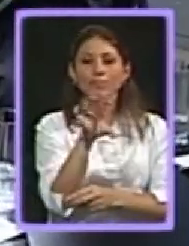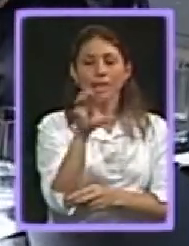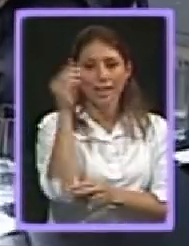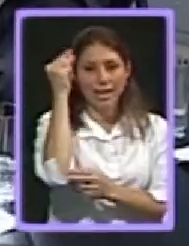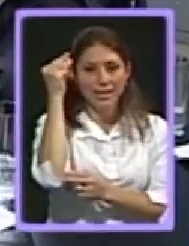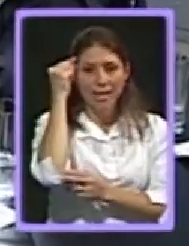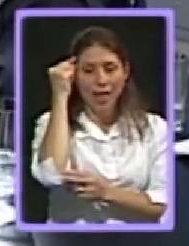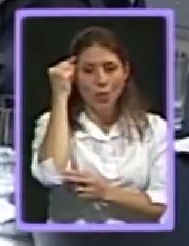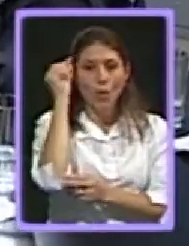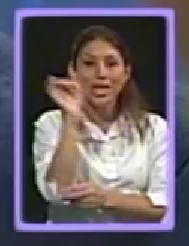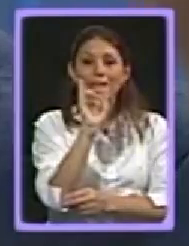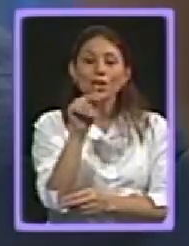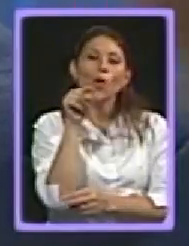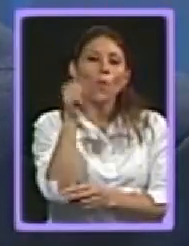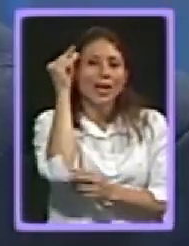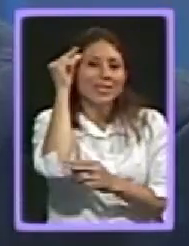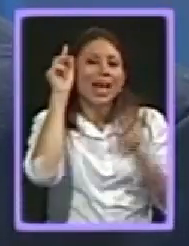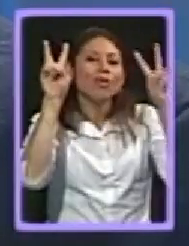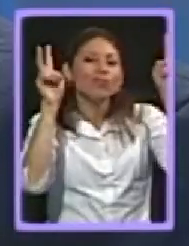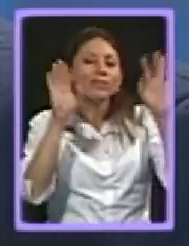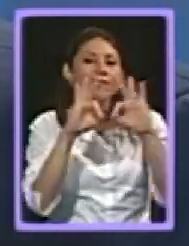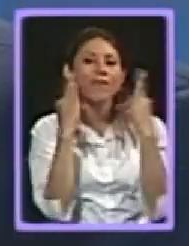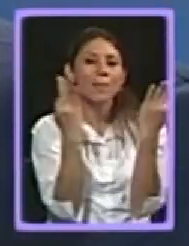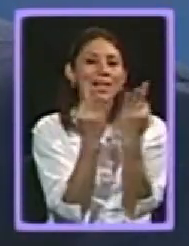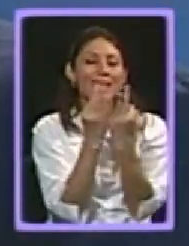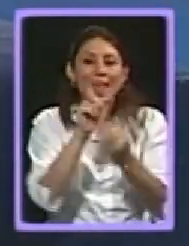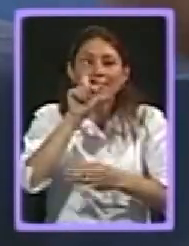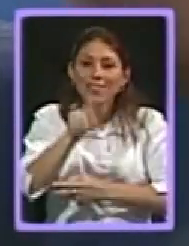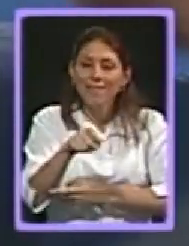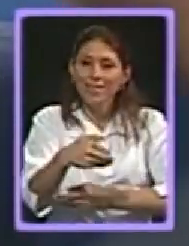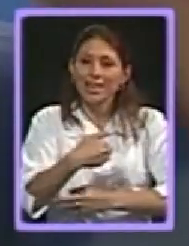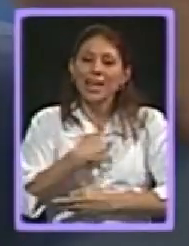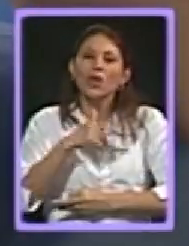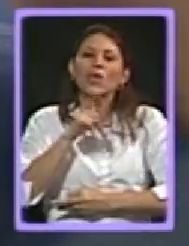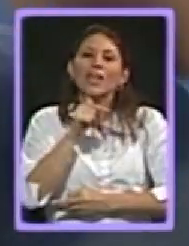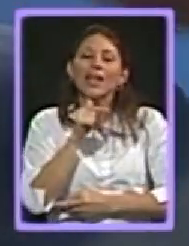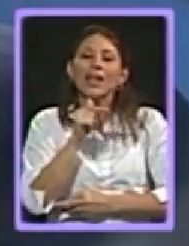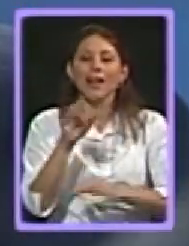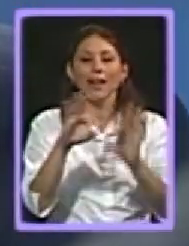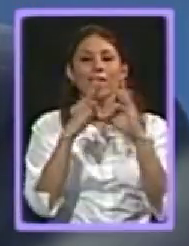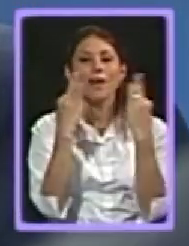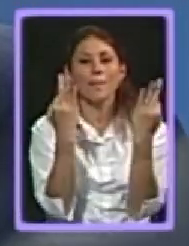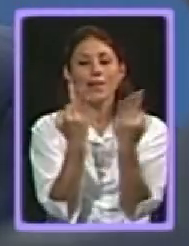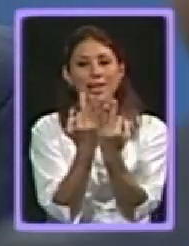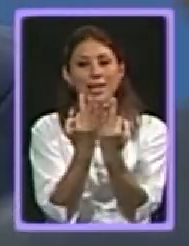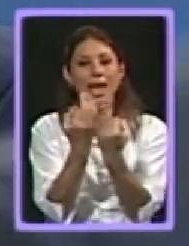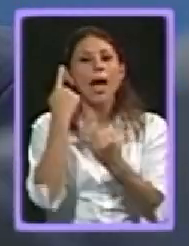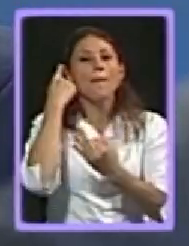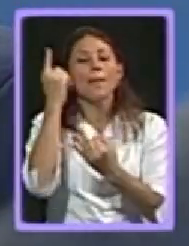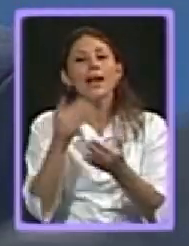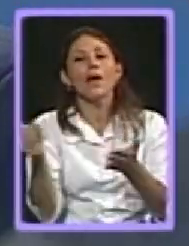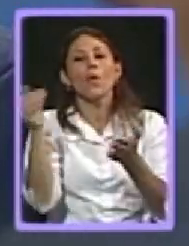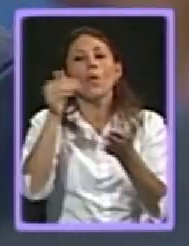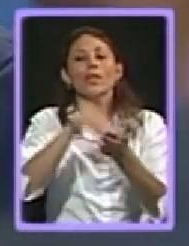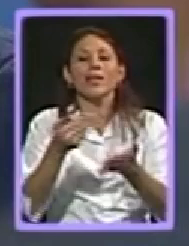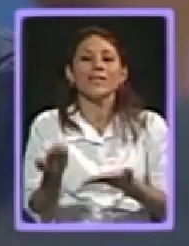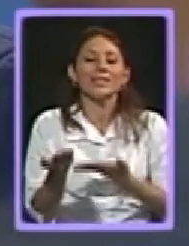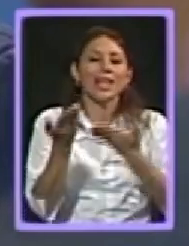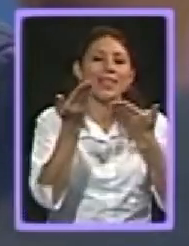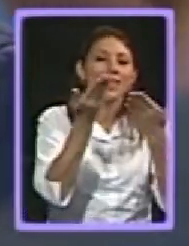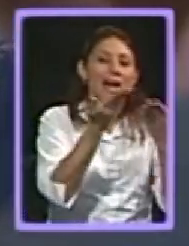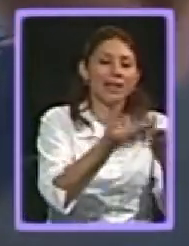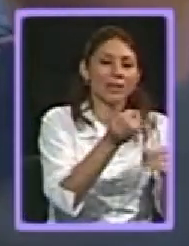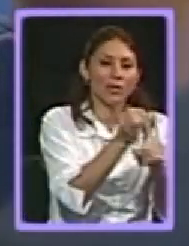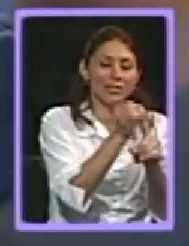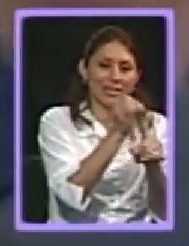Estado, por ser de esta familia, debería de estar en las manos de la familia para entregárselo luego a las razones sociales que tienen todas estas